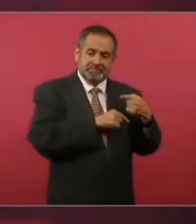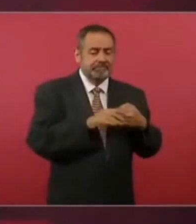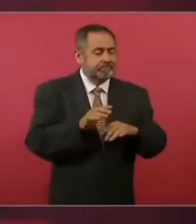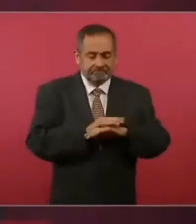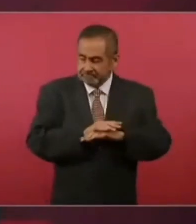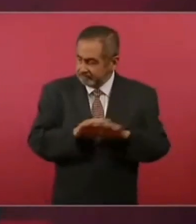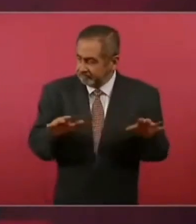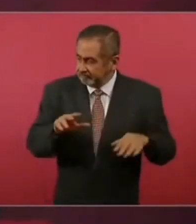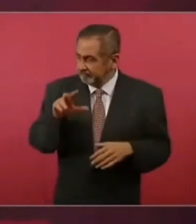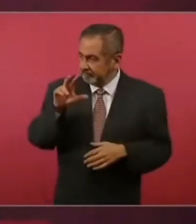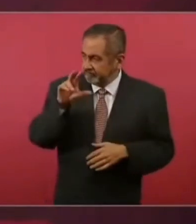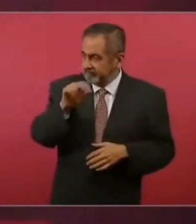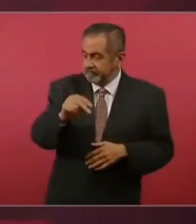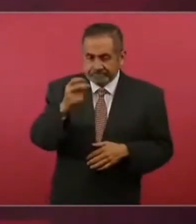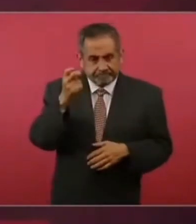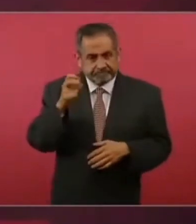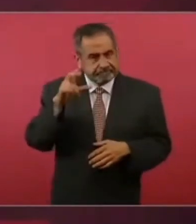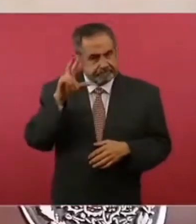No permitir